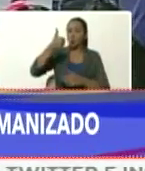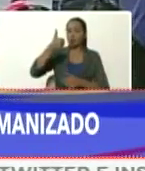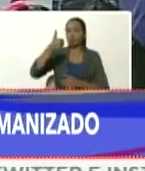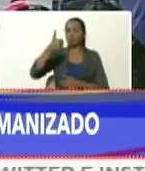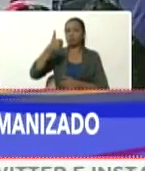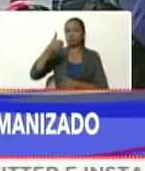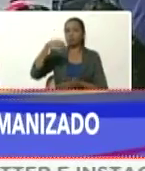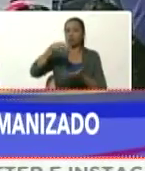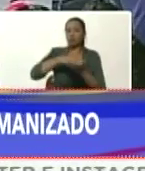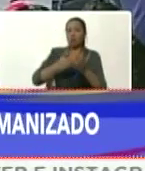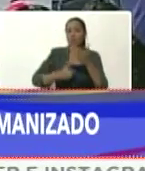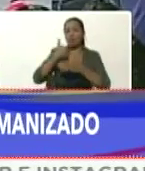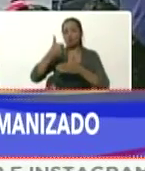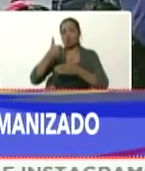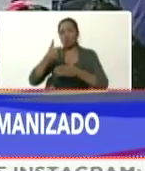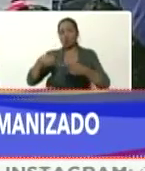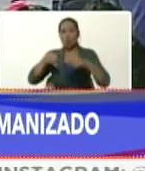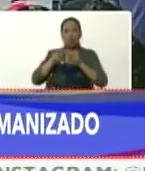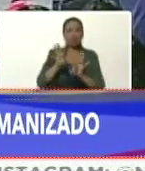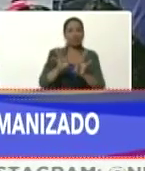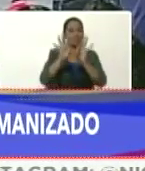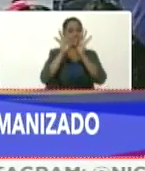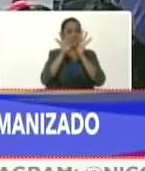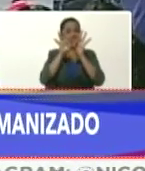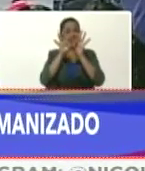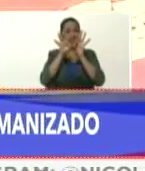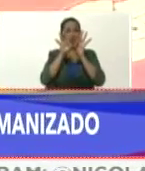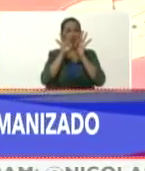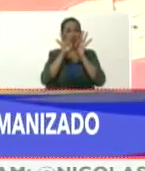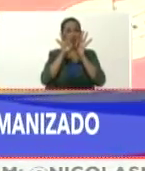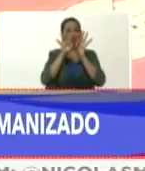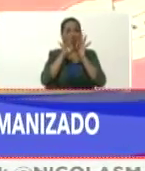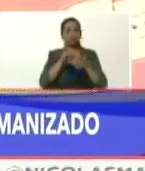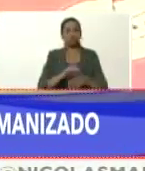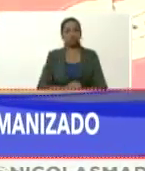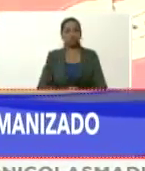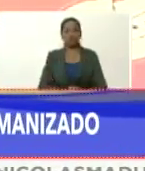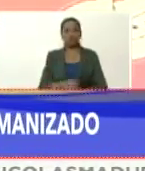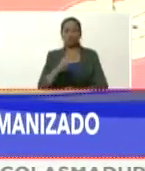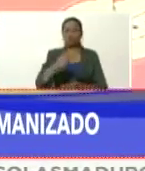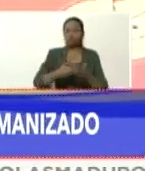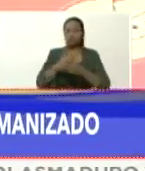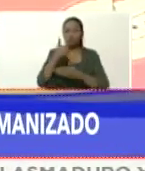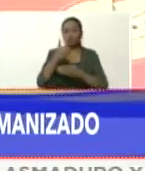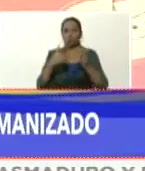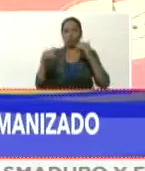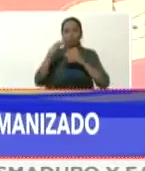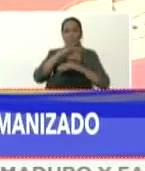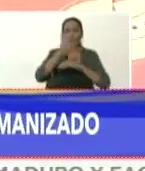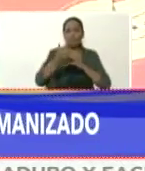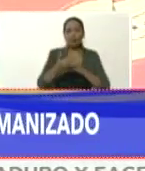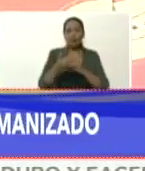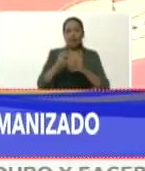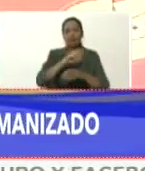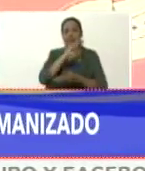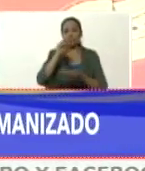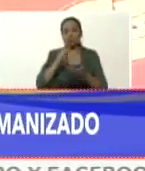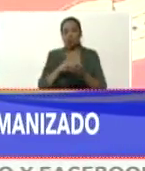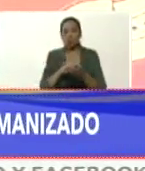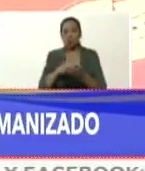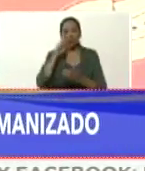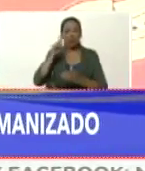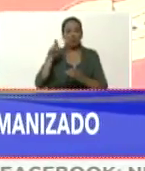un Estado Mayor especial, que sea el órgano superior del Plan Nacional Parto